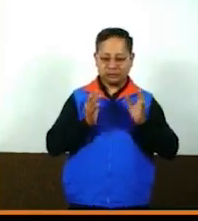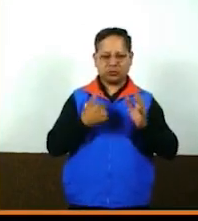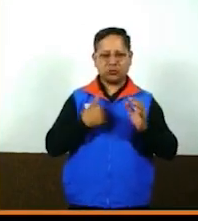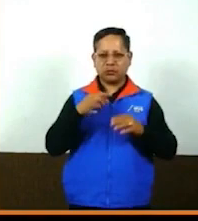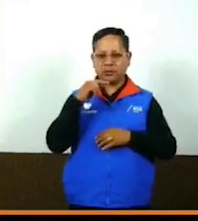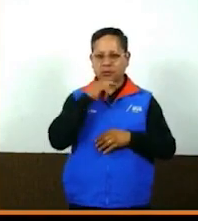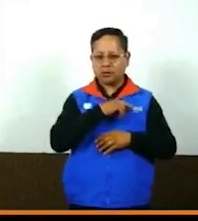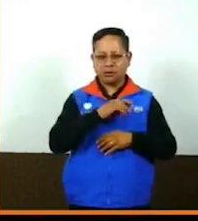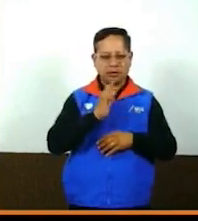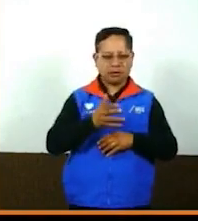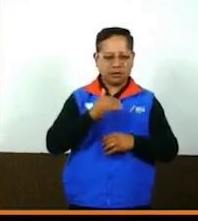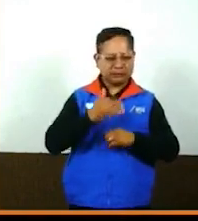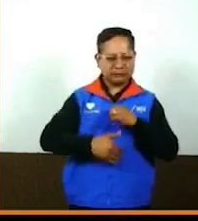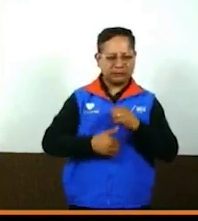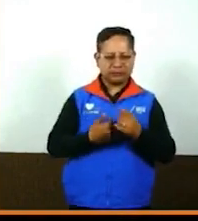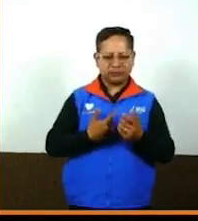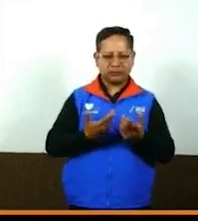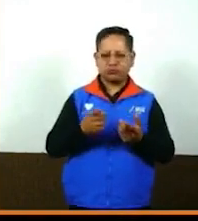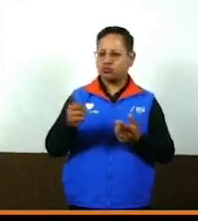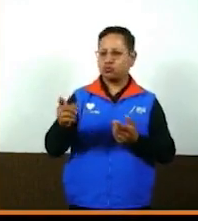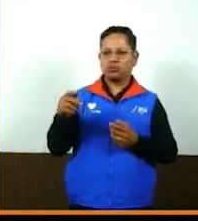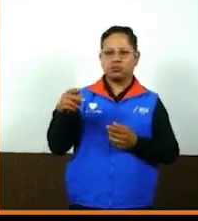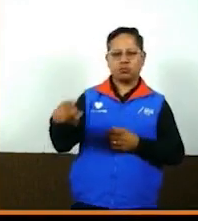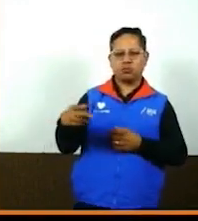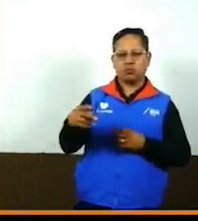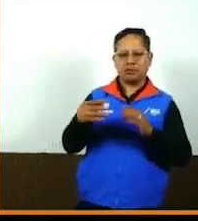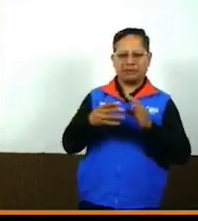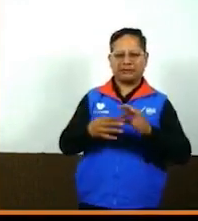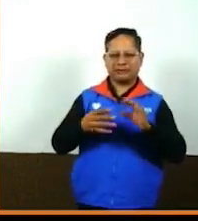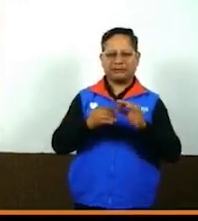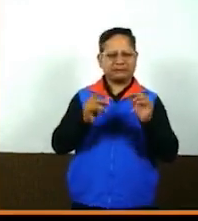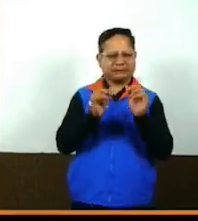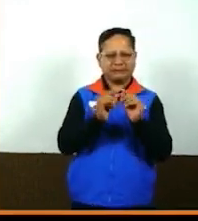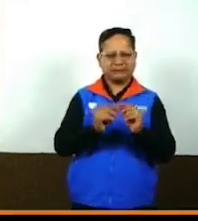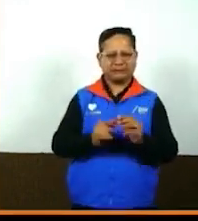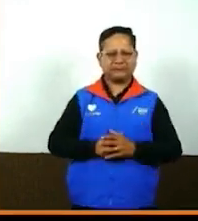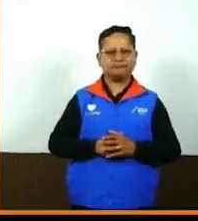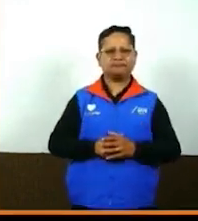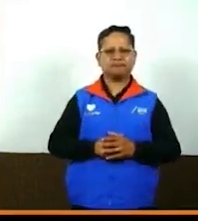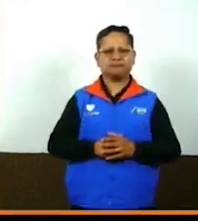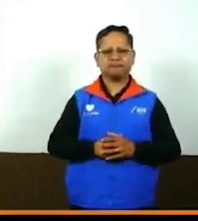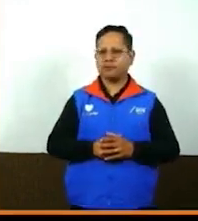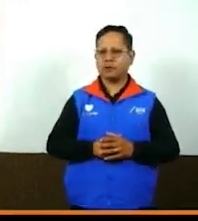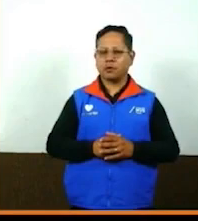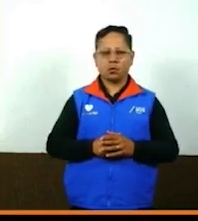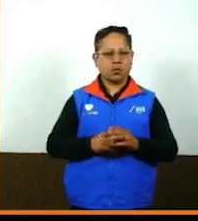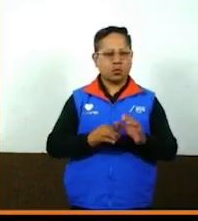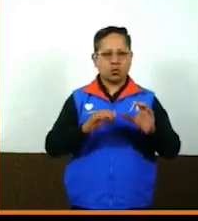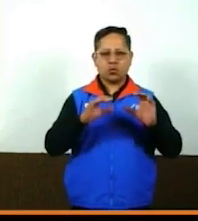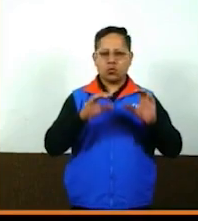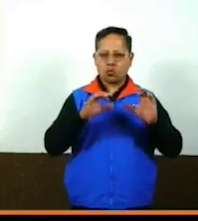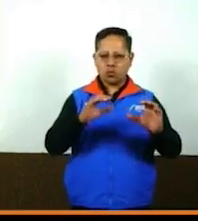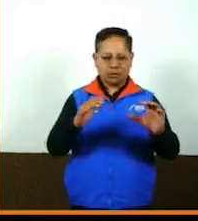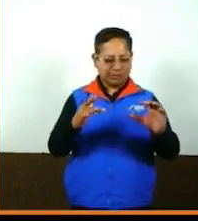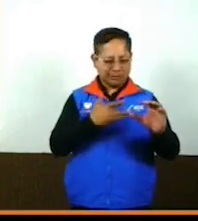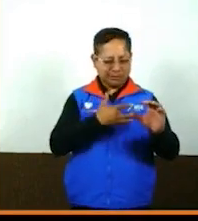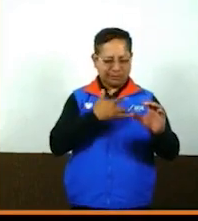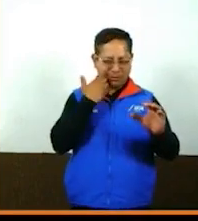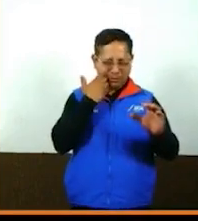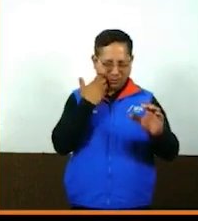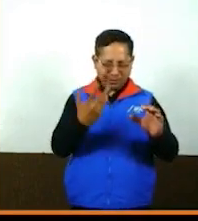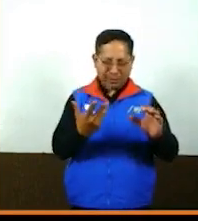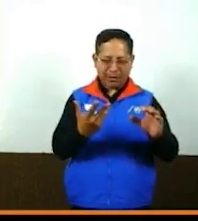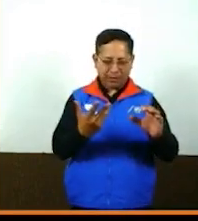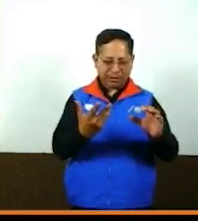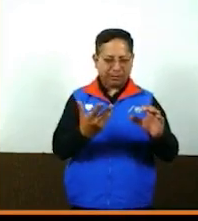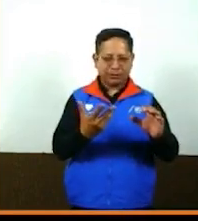muy rápido, pero lo quiero hacer con frases que ustedes estuvieron mencionando muy rápidas, ¿no? Sostenibilidad con corazón, ¿no? Me